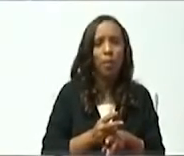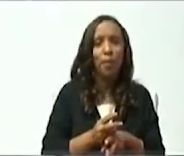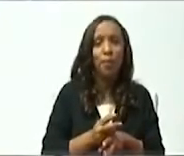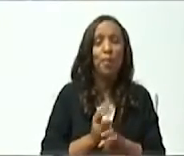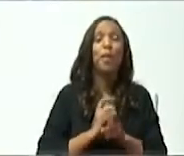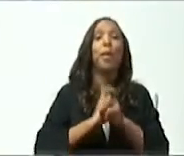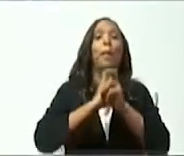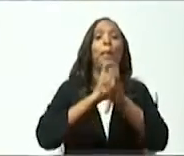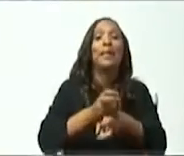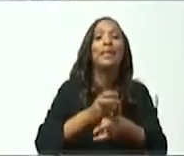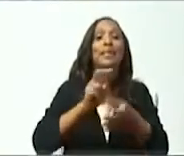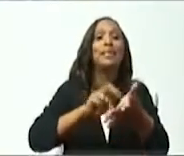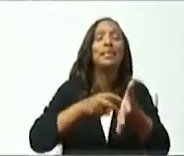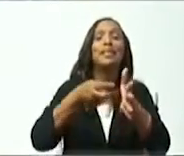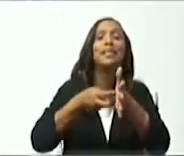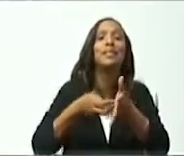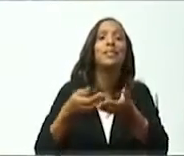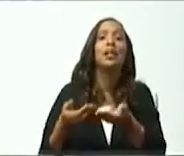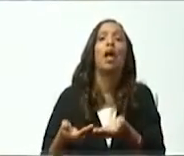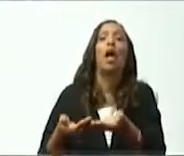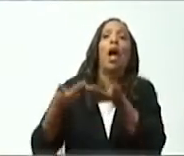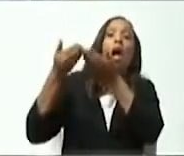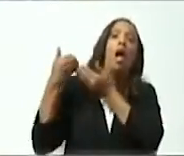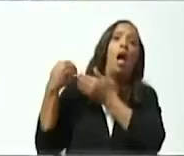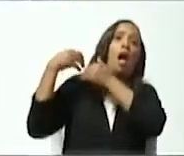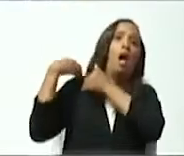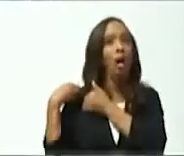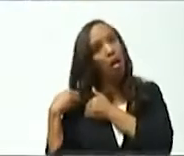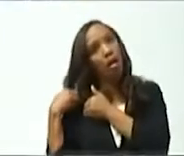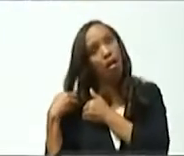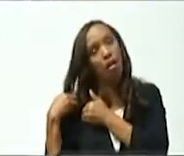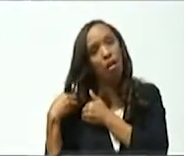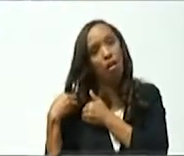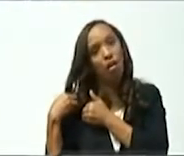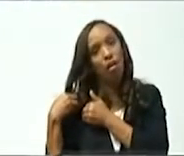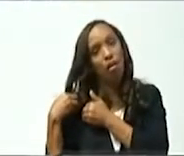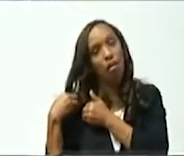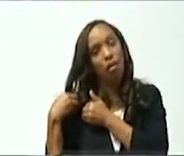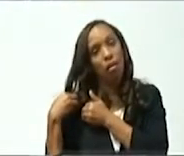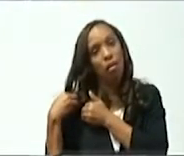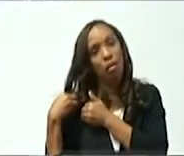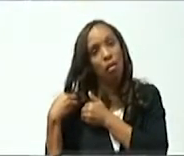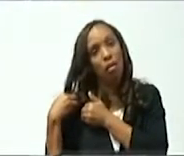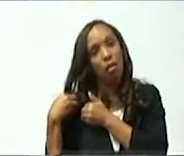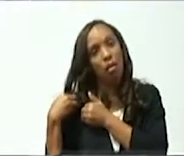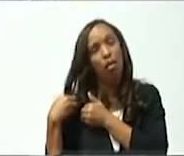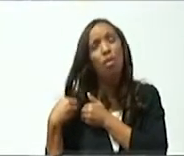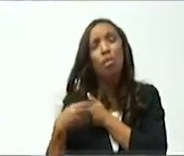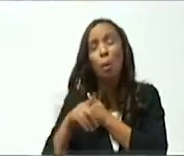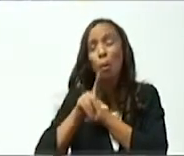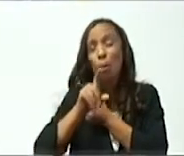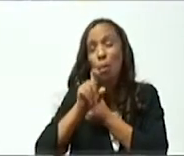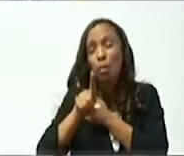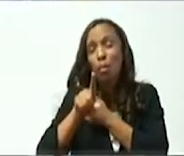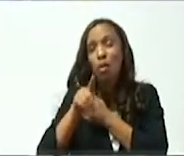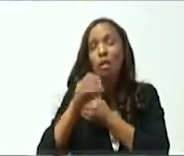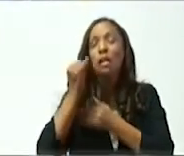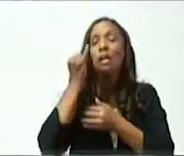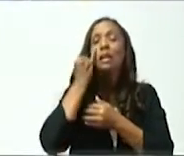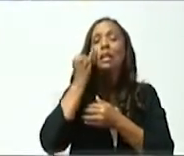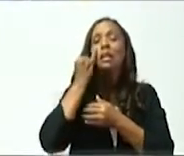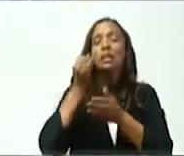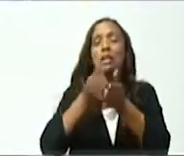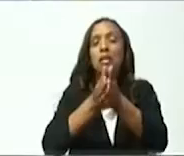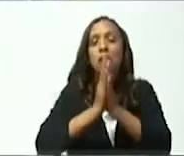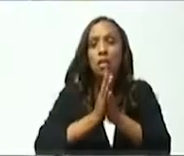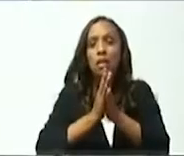donde están la solicitud de préstamos para el tema de salud donde están las solicitudes de préstamos para